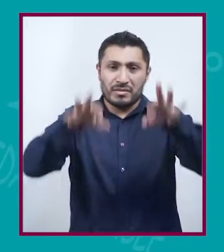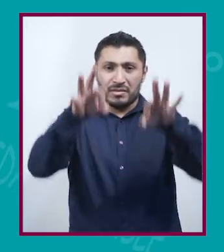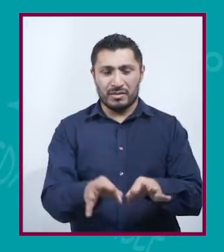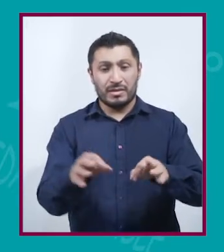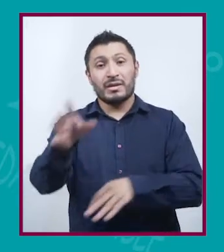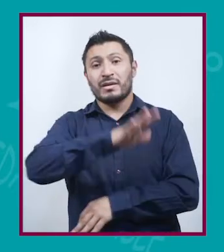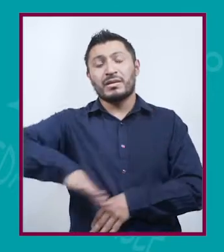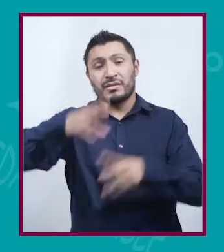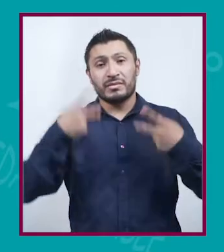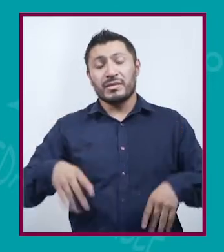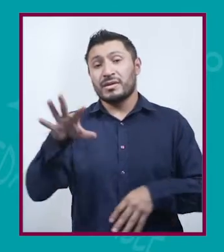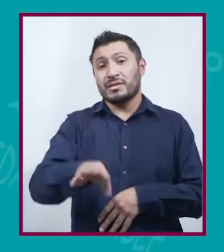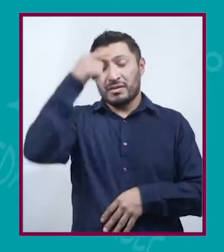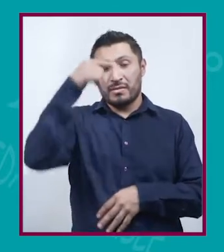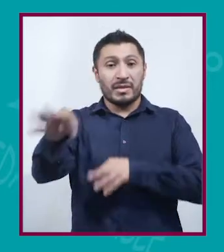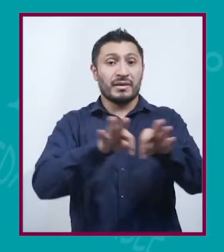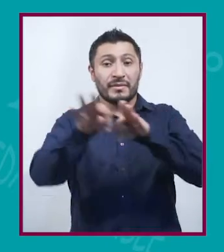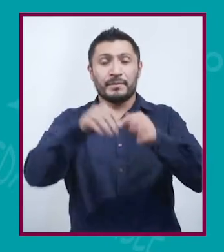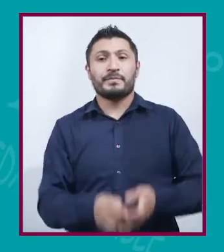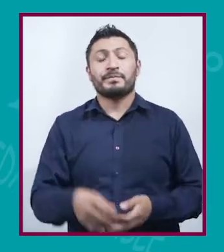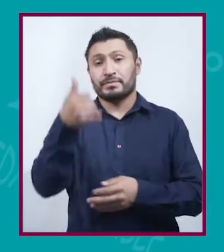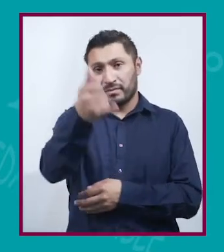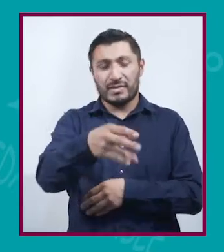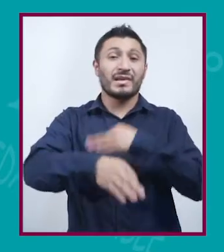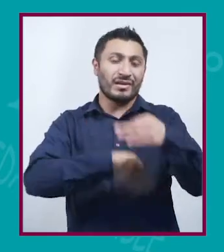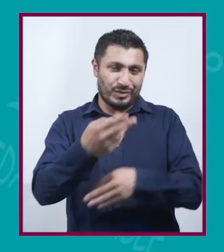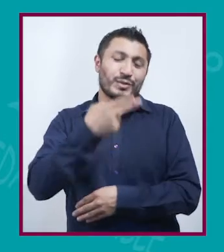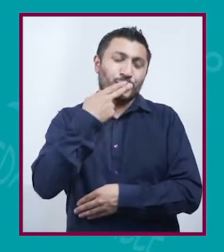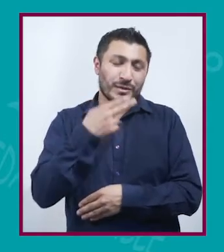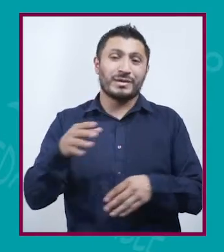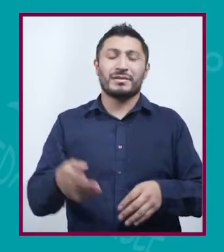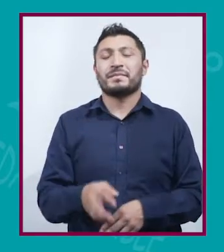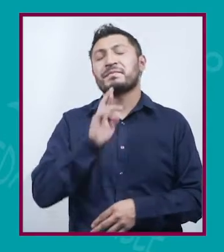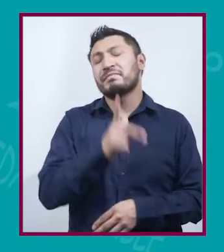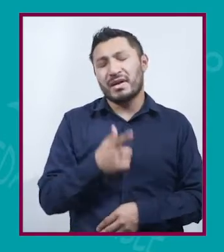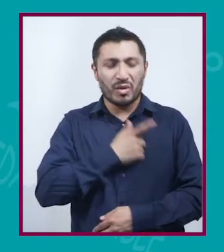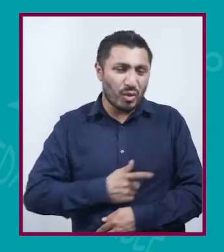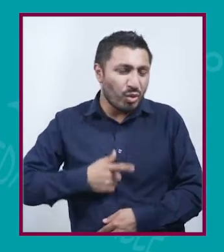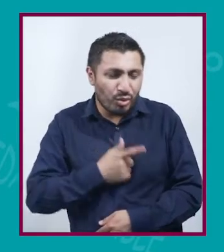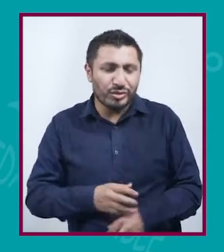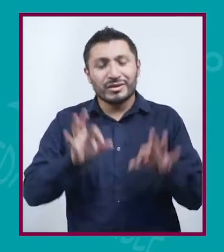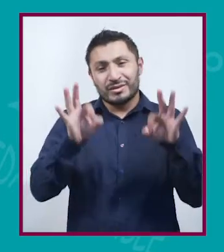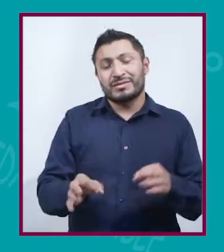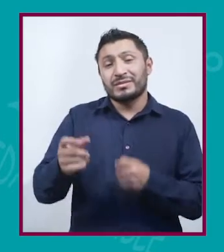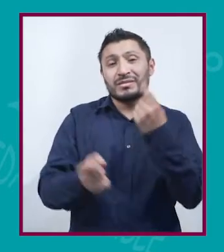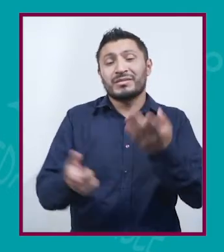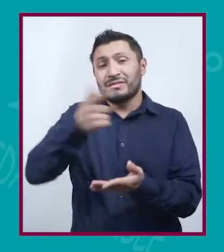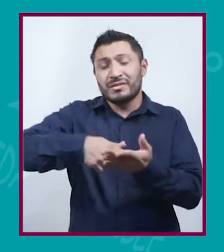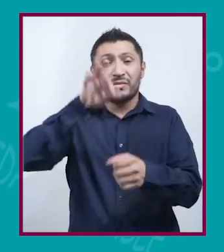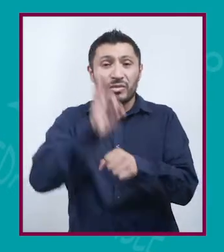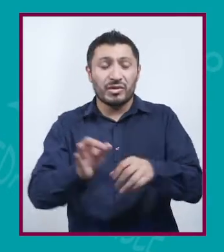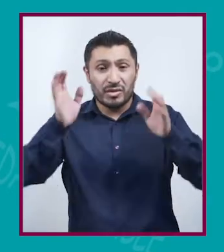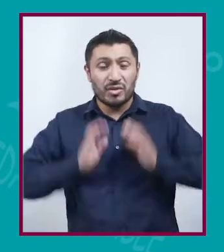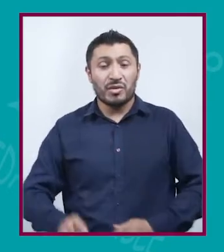prenda que seleccionaron las mujeres para laborar. ¿Y cómo no lo iban a usar? Si es práctico, cómodo y en ciertos espacios